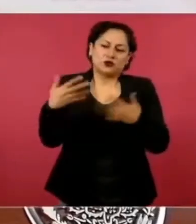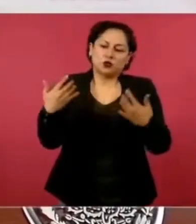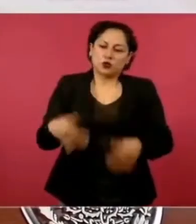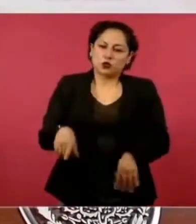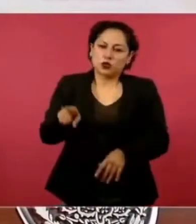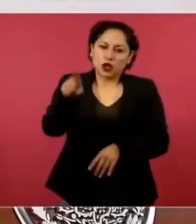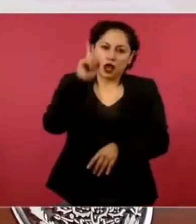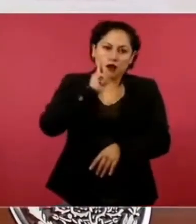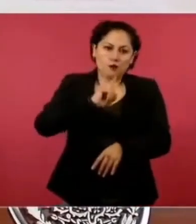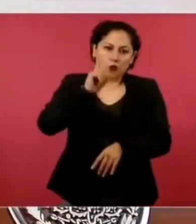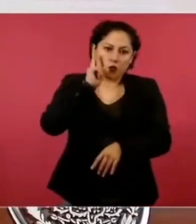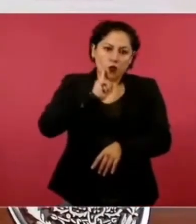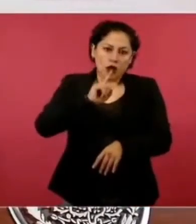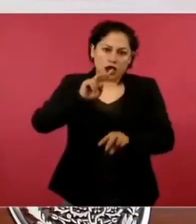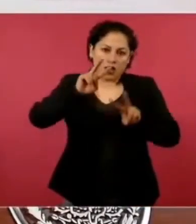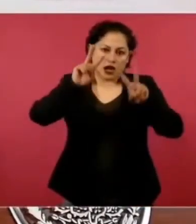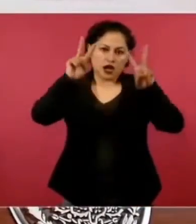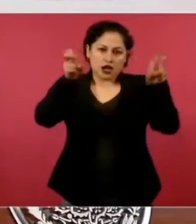politóloga